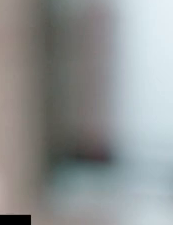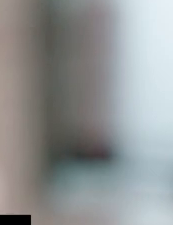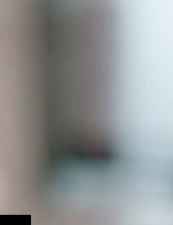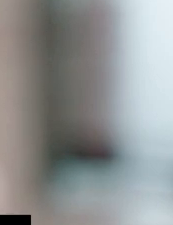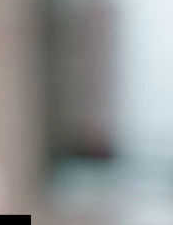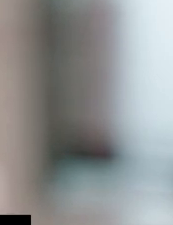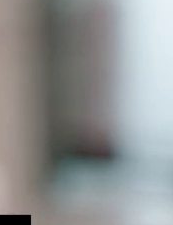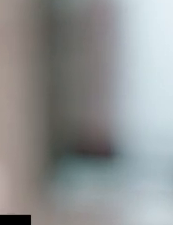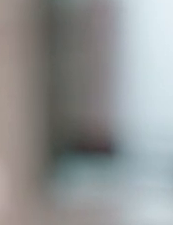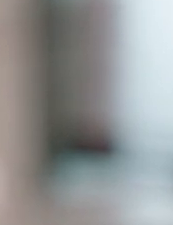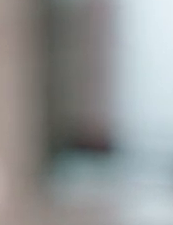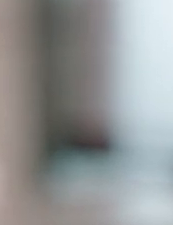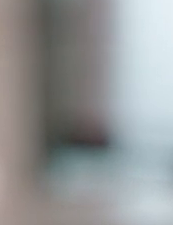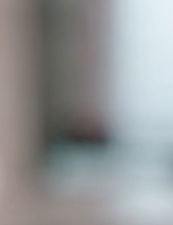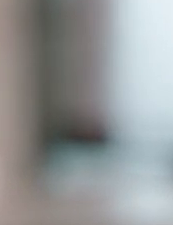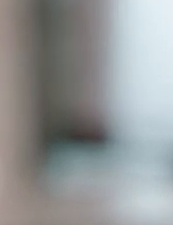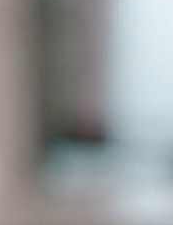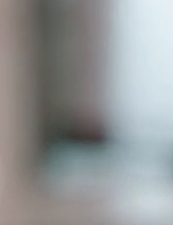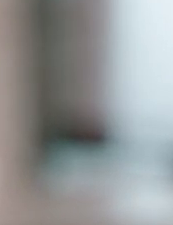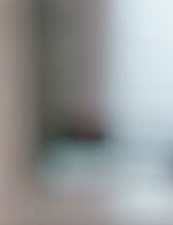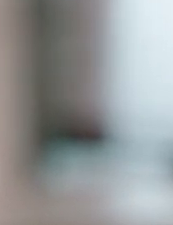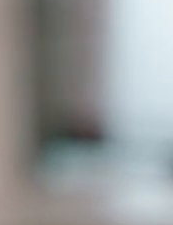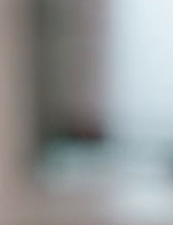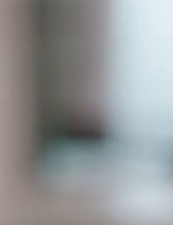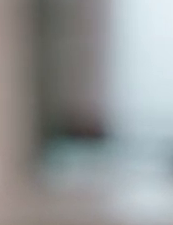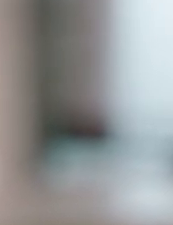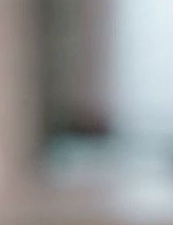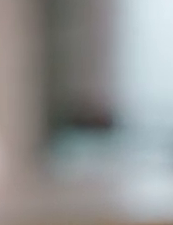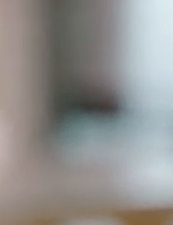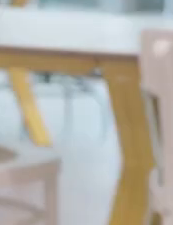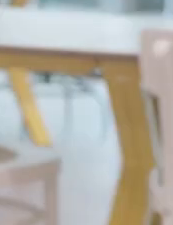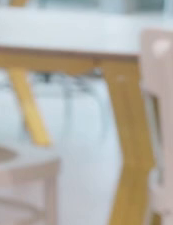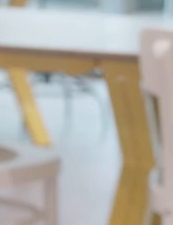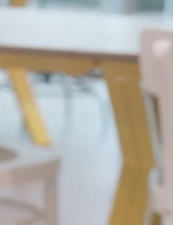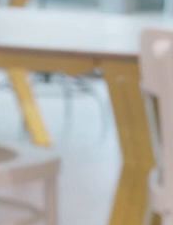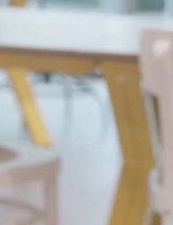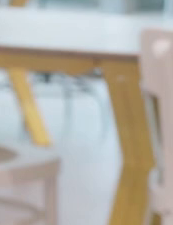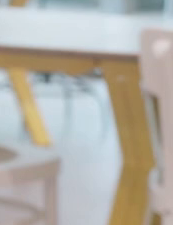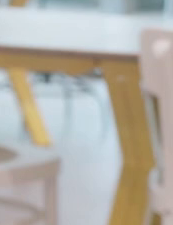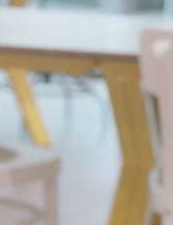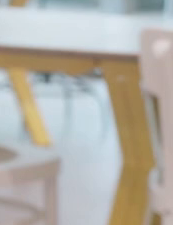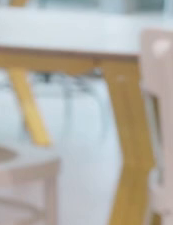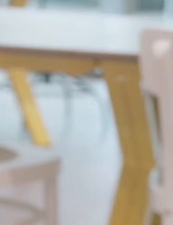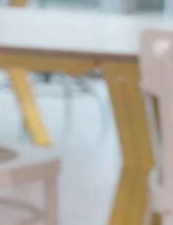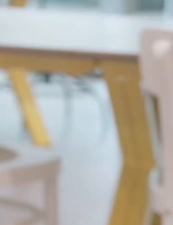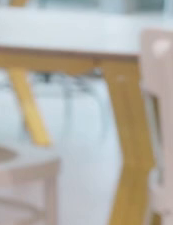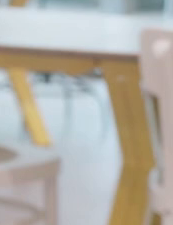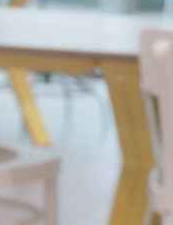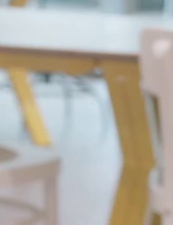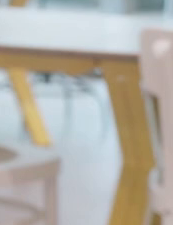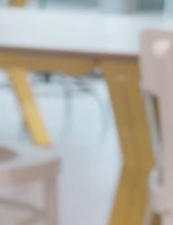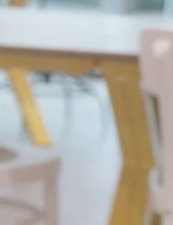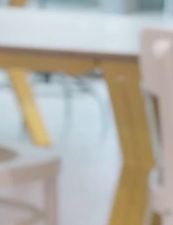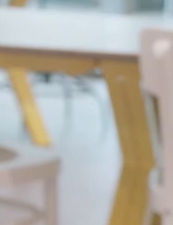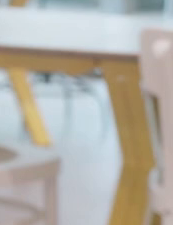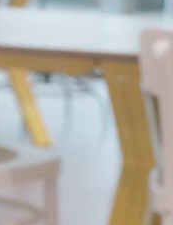tengan un modelo que pueda escalar, ¿no? Eso no quiere decir escalar infinito, ¿no? Pero tiene que ver con que tengan un modelo que pueda hacer que su